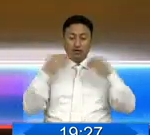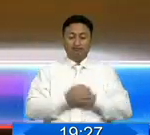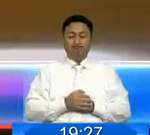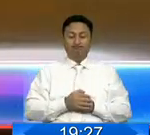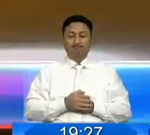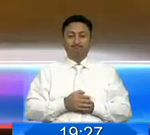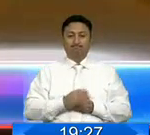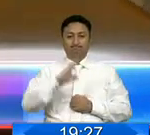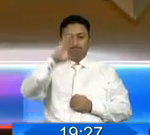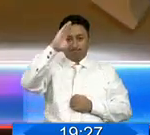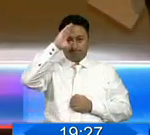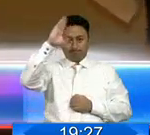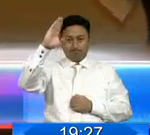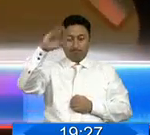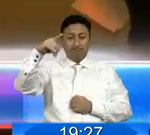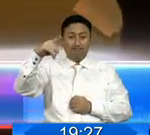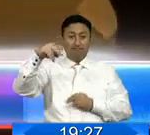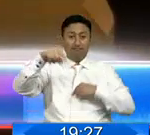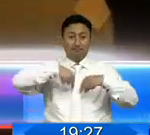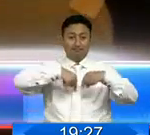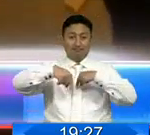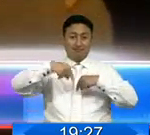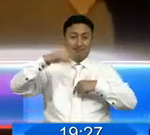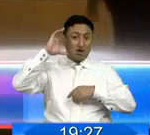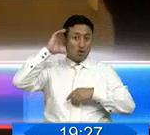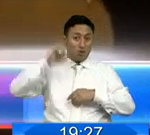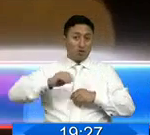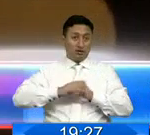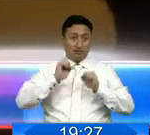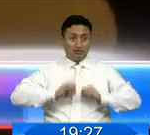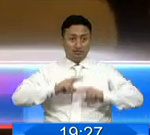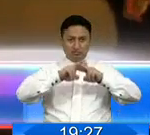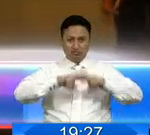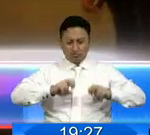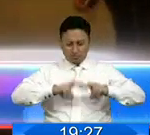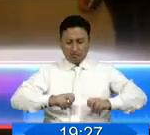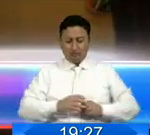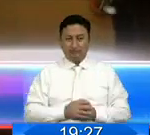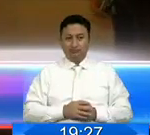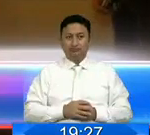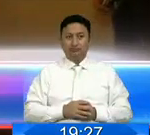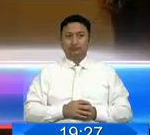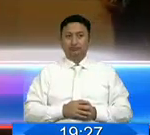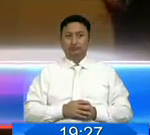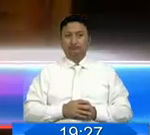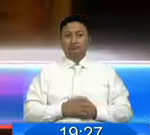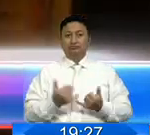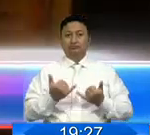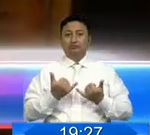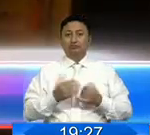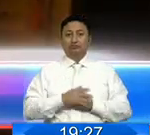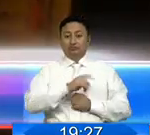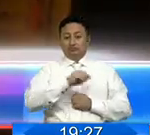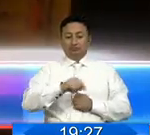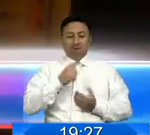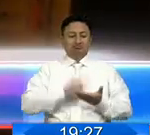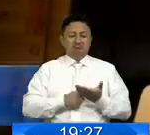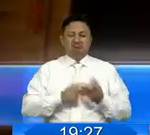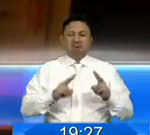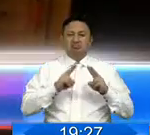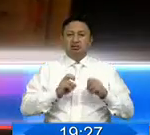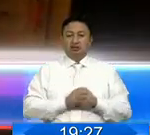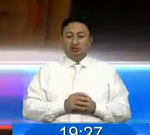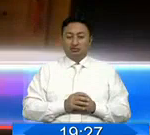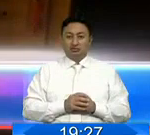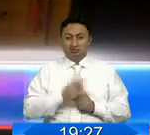de la SUAY llegaron al sitio a realizar las respectivas indagaciones. Eso que estamos ahorita en tratar de investigar, porque usted